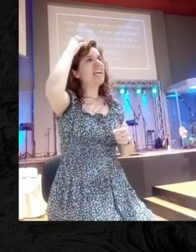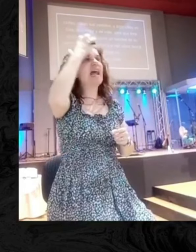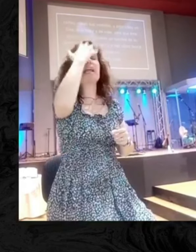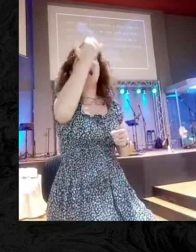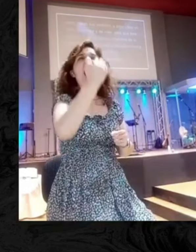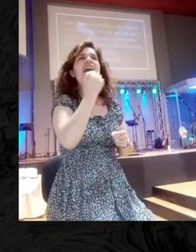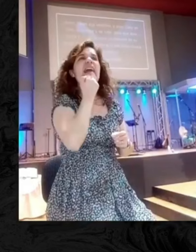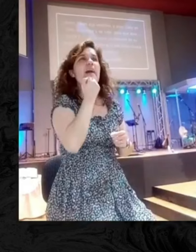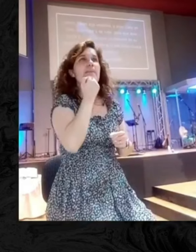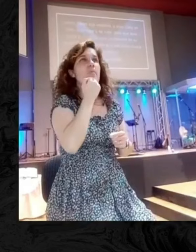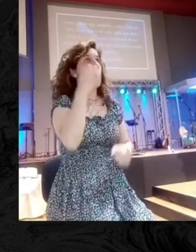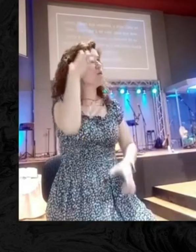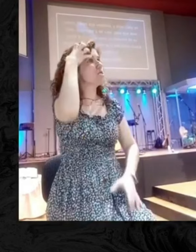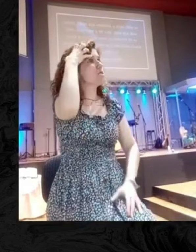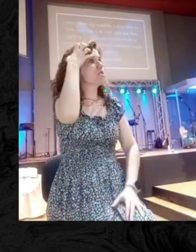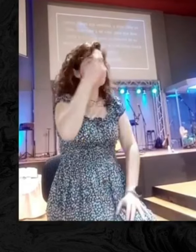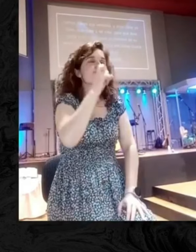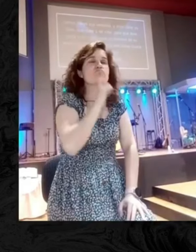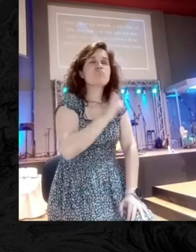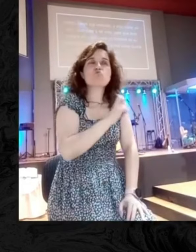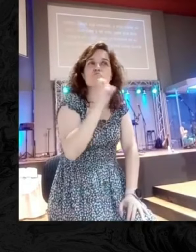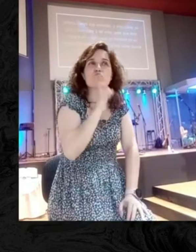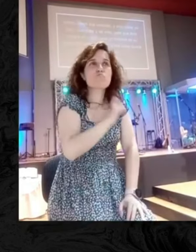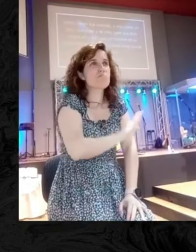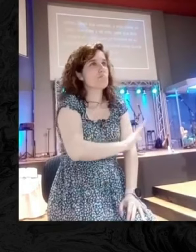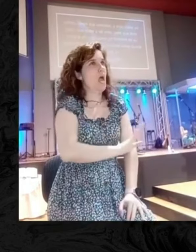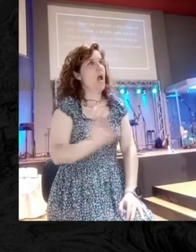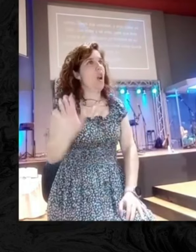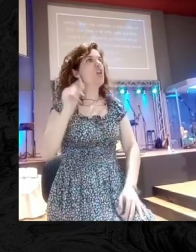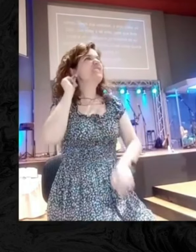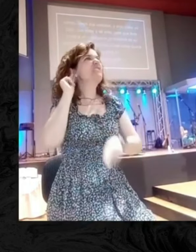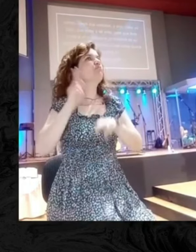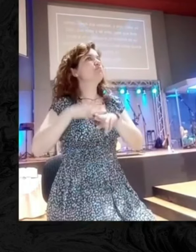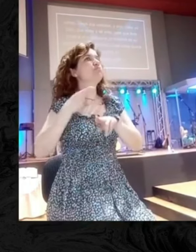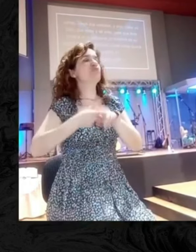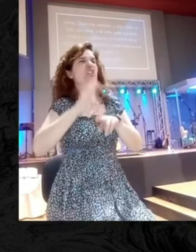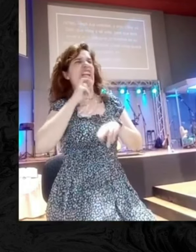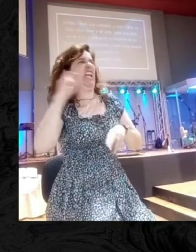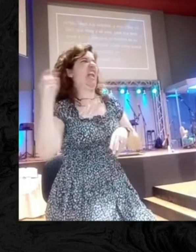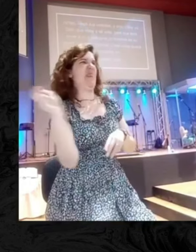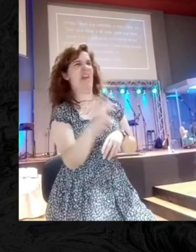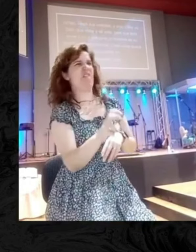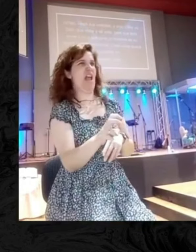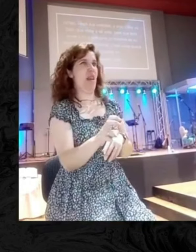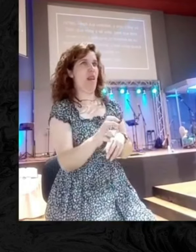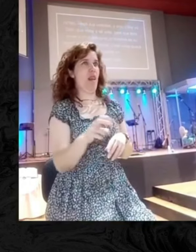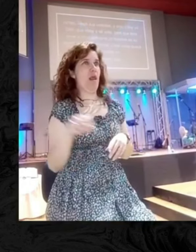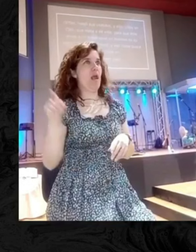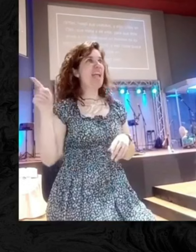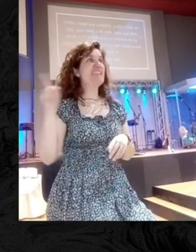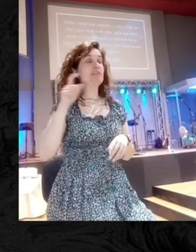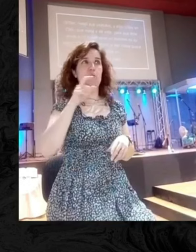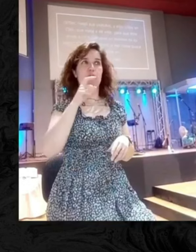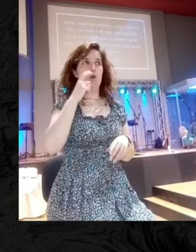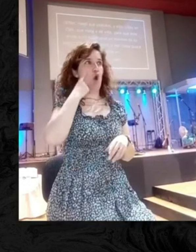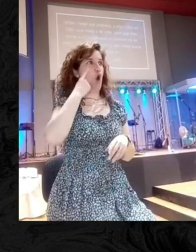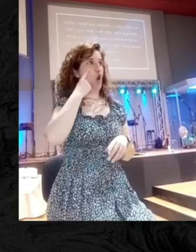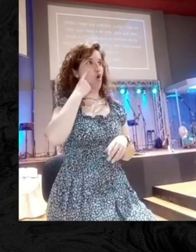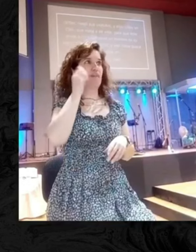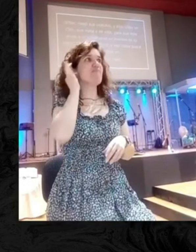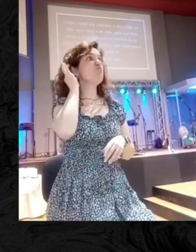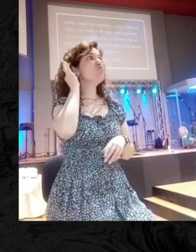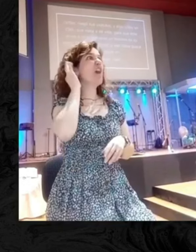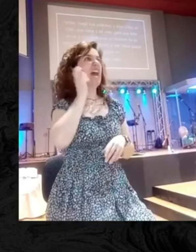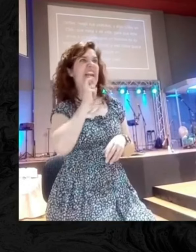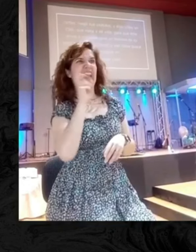muy muy malvado su mujer era Jezabel eh la cual dice la palabra del señor que Jezabel le